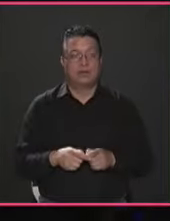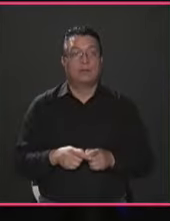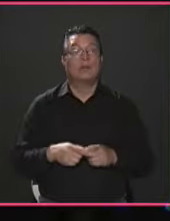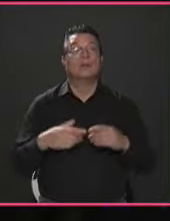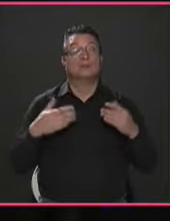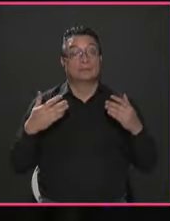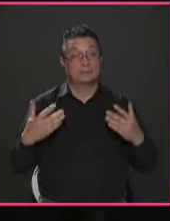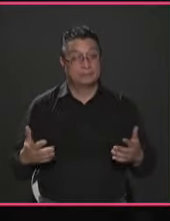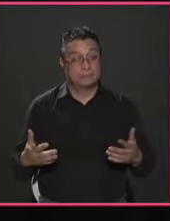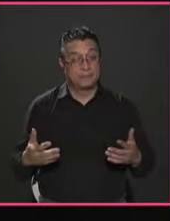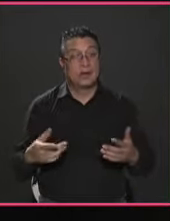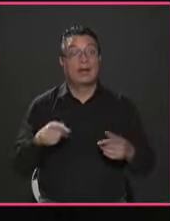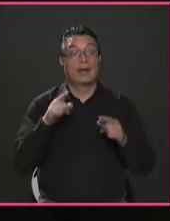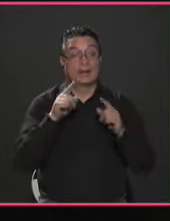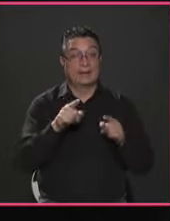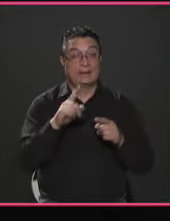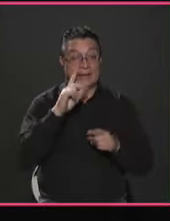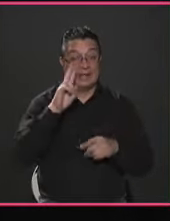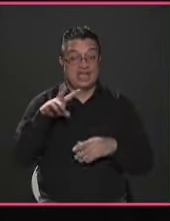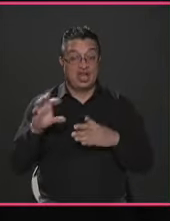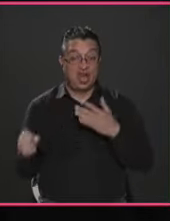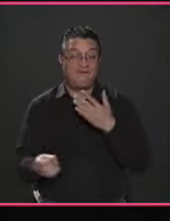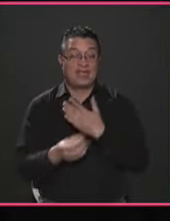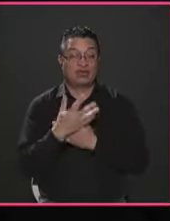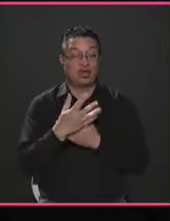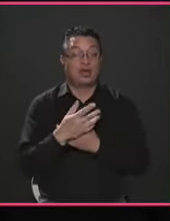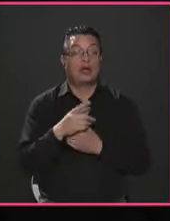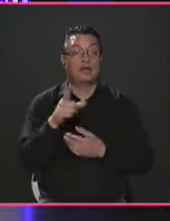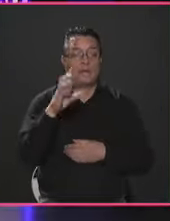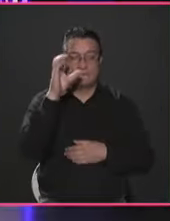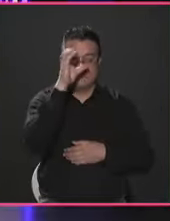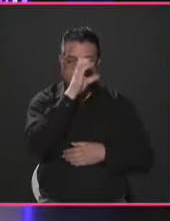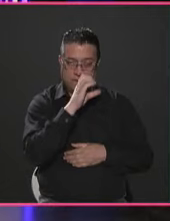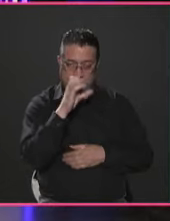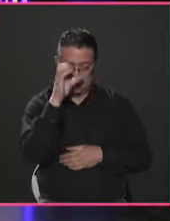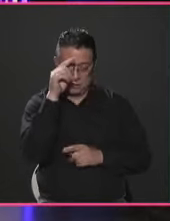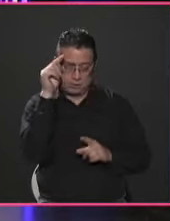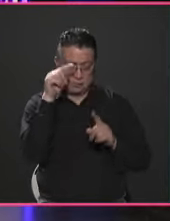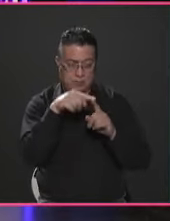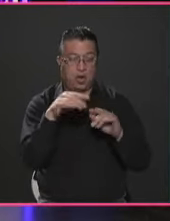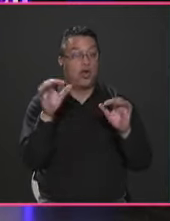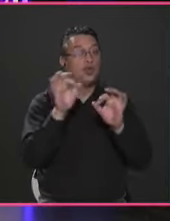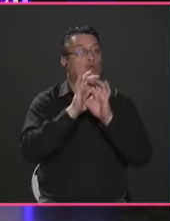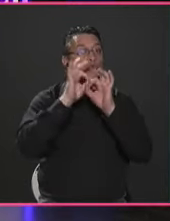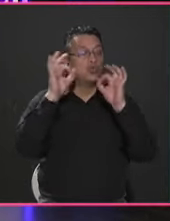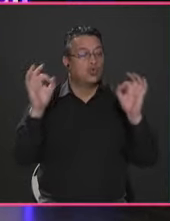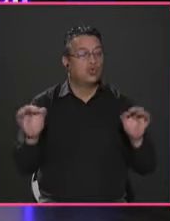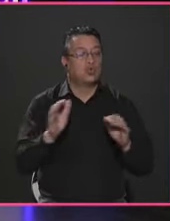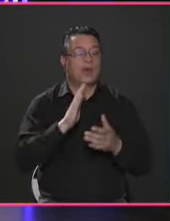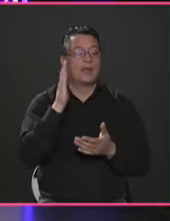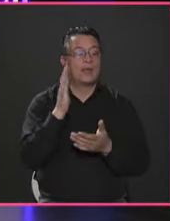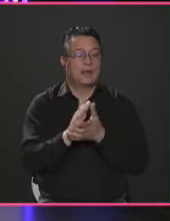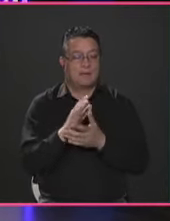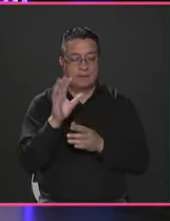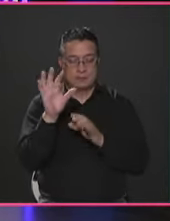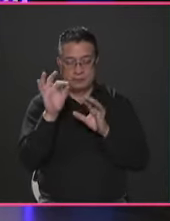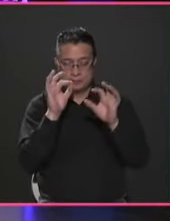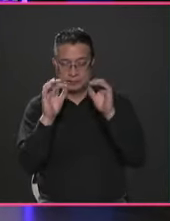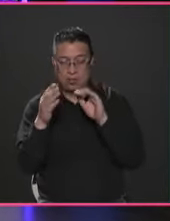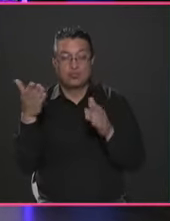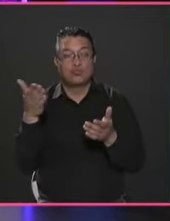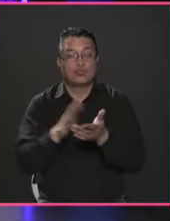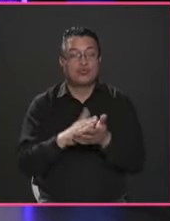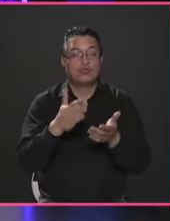Así que esta Innovación Busca que nunca tengamos que tener casos de